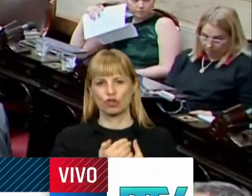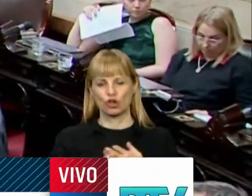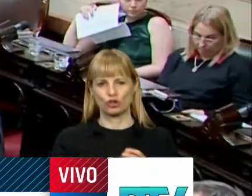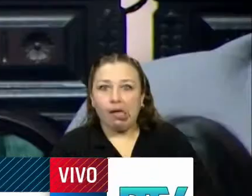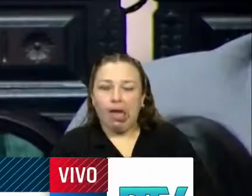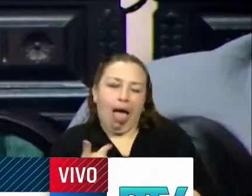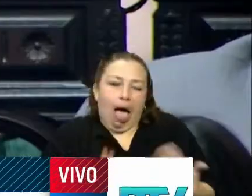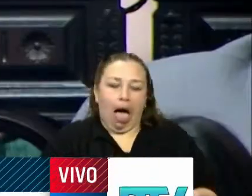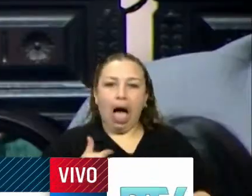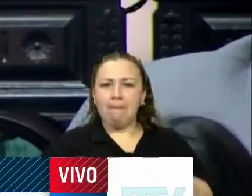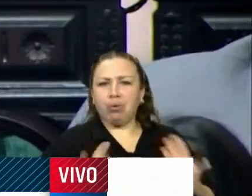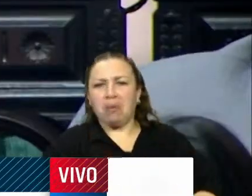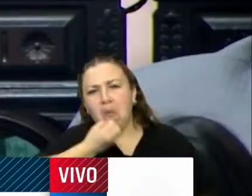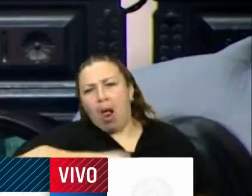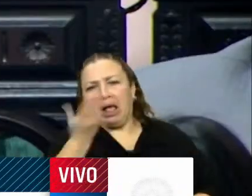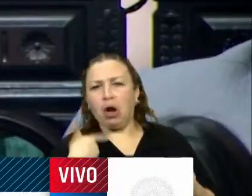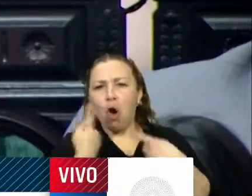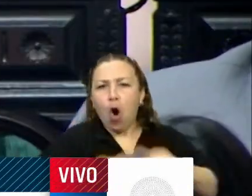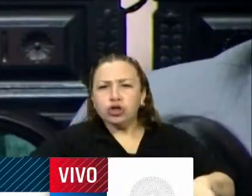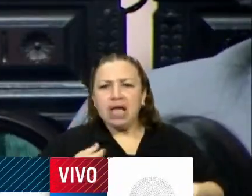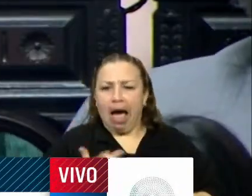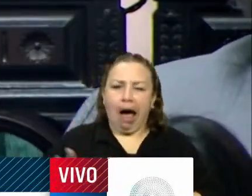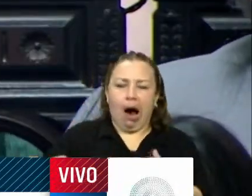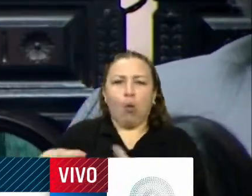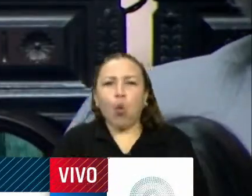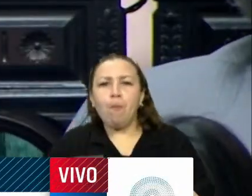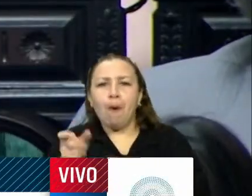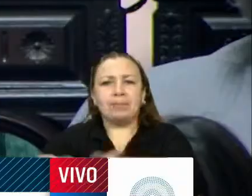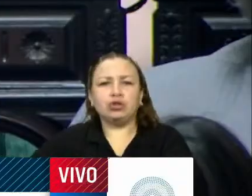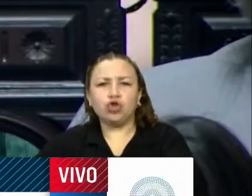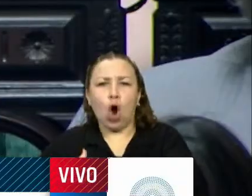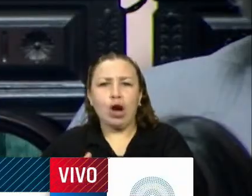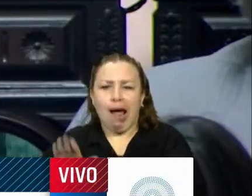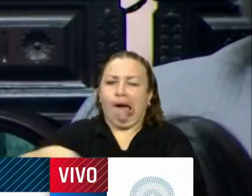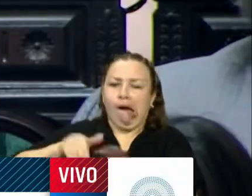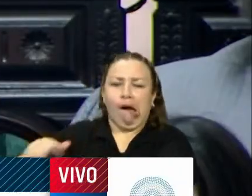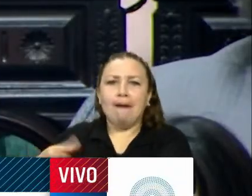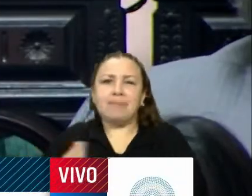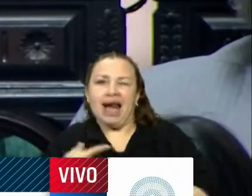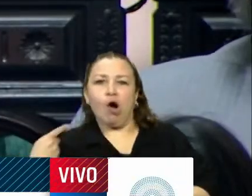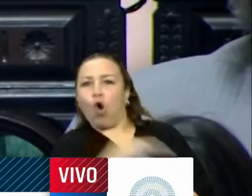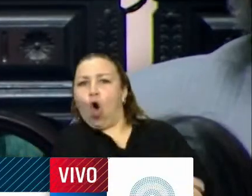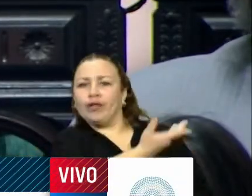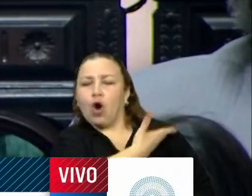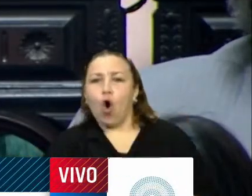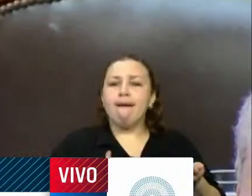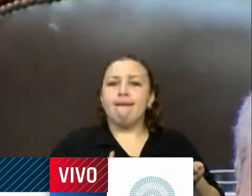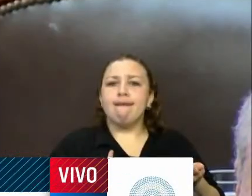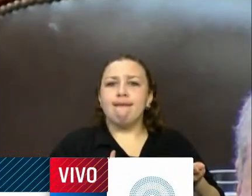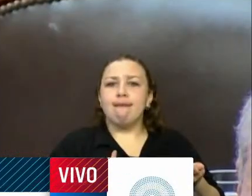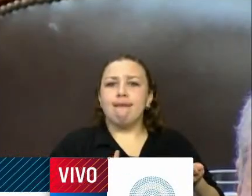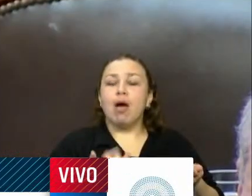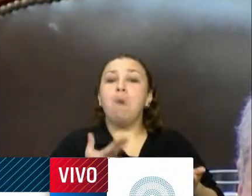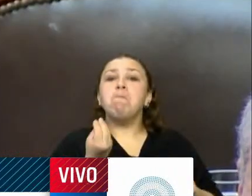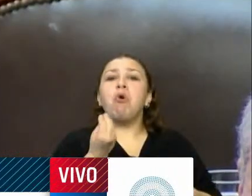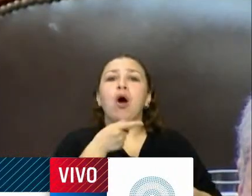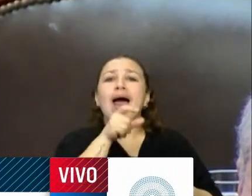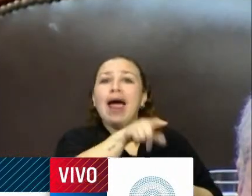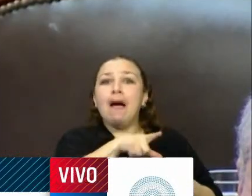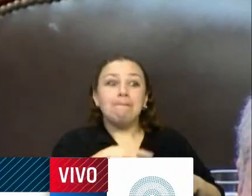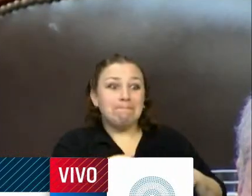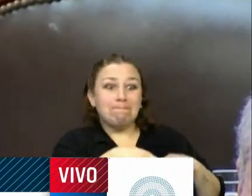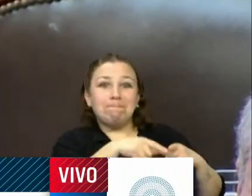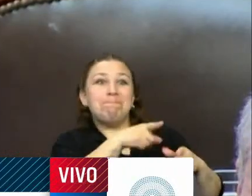de comisión. Ahora vamos a ir con la agenda de las comisiones, porque también tiene que ver con la presencia de los legisladores